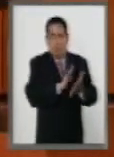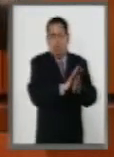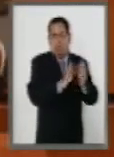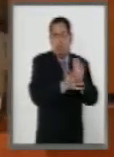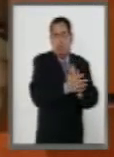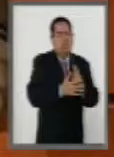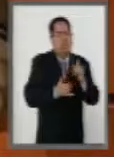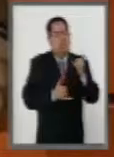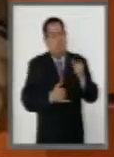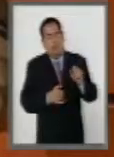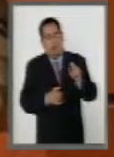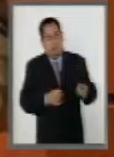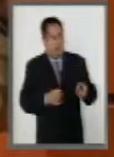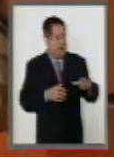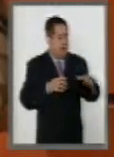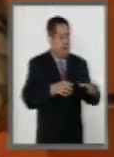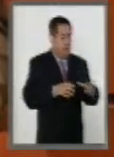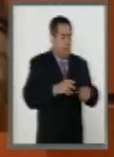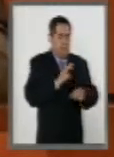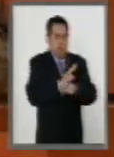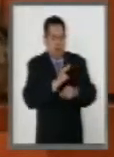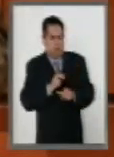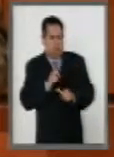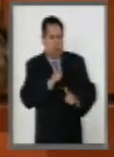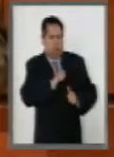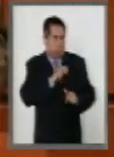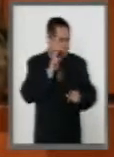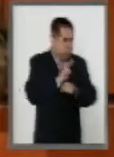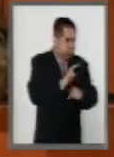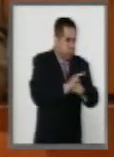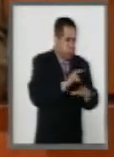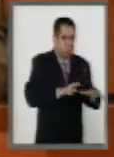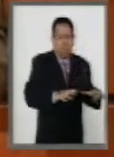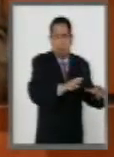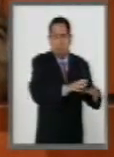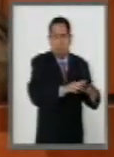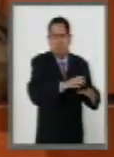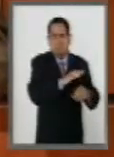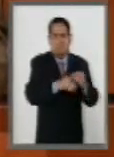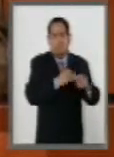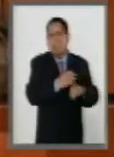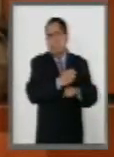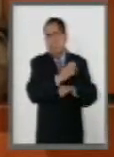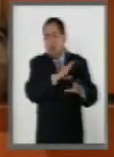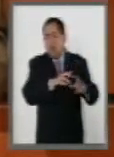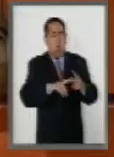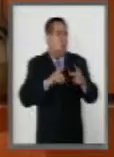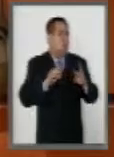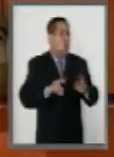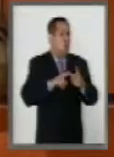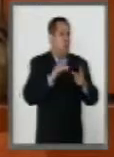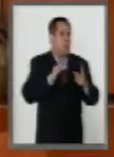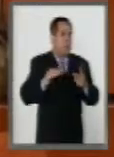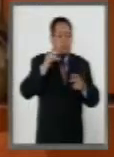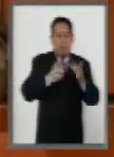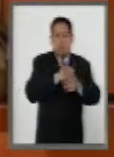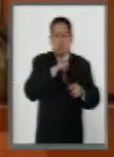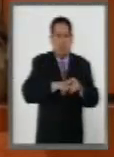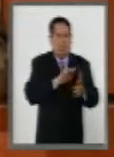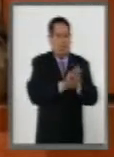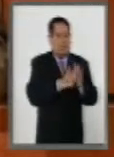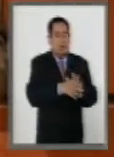los responsables de los sistemas carcelarios a nivel estatal y a nivel